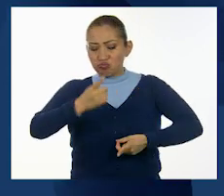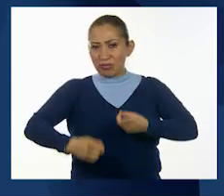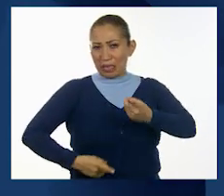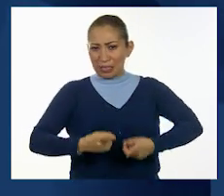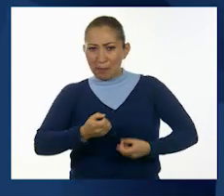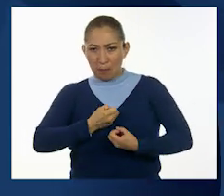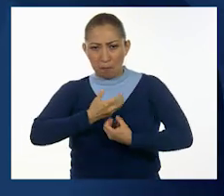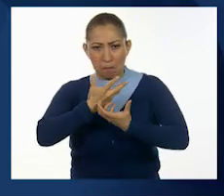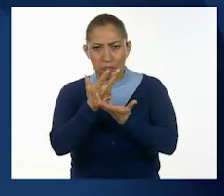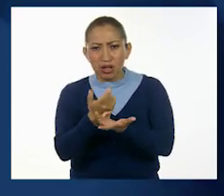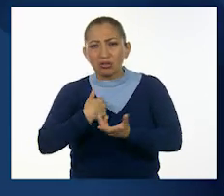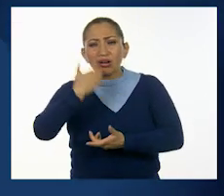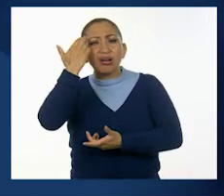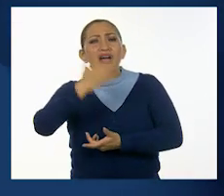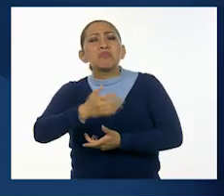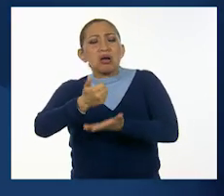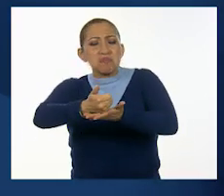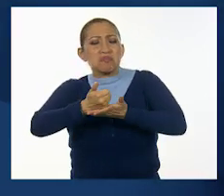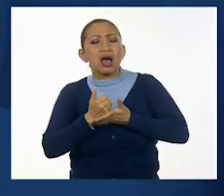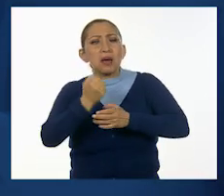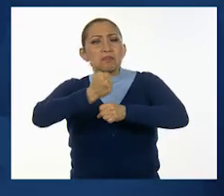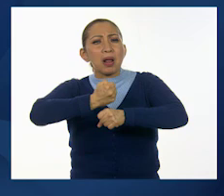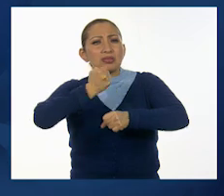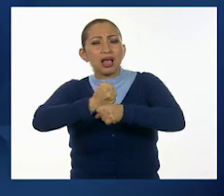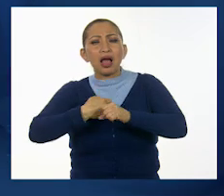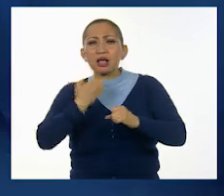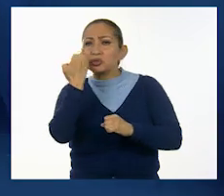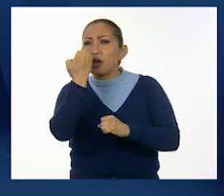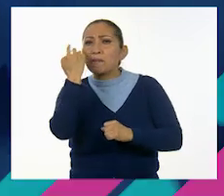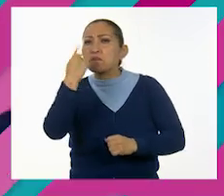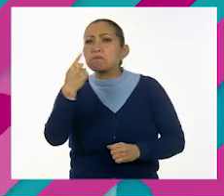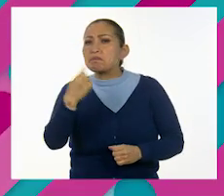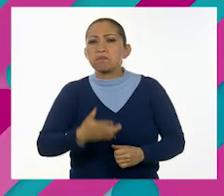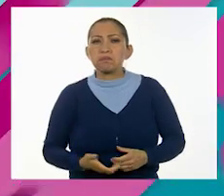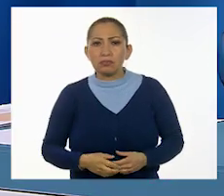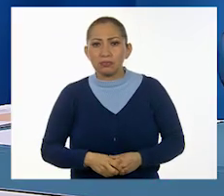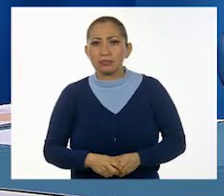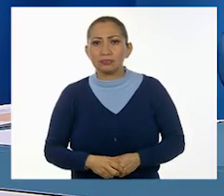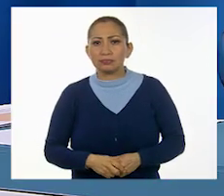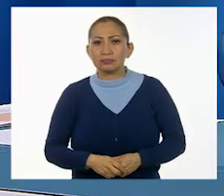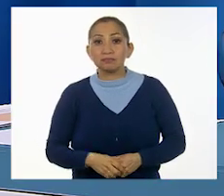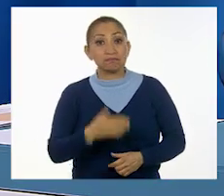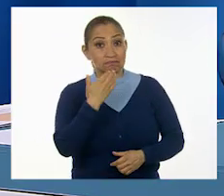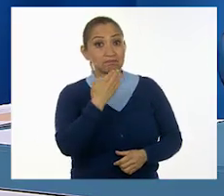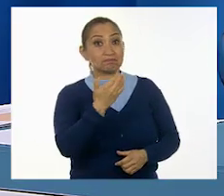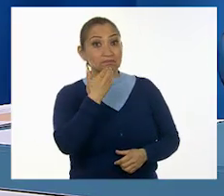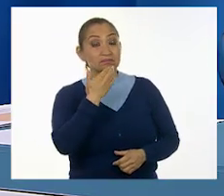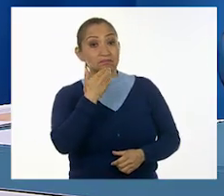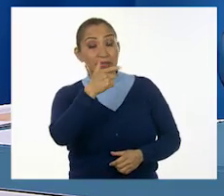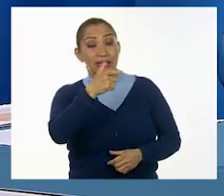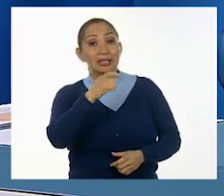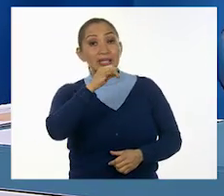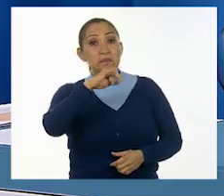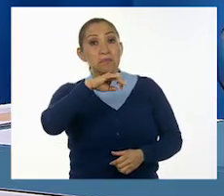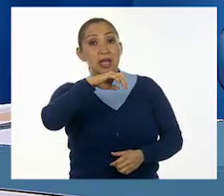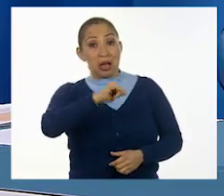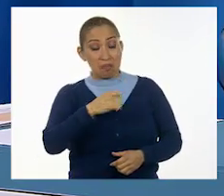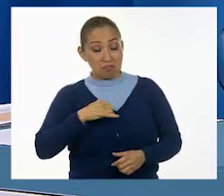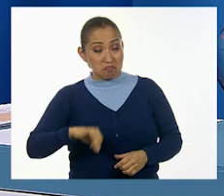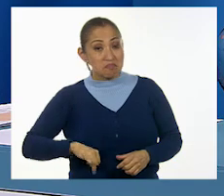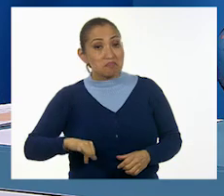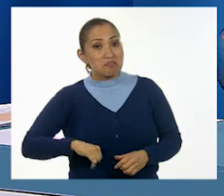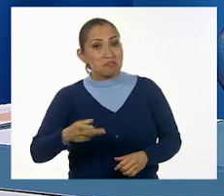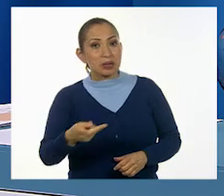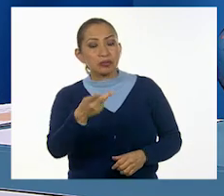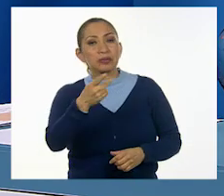me gustaría saber qué beneficios tiene practicarla en la escuela. Muy bien, Jimena. Muy interesante tu